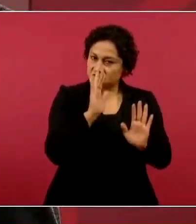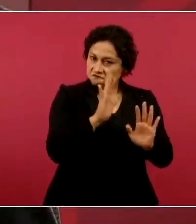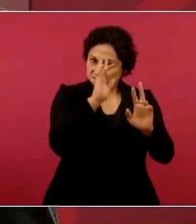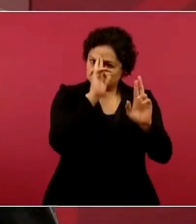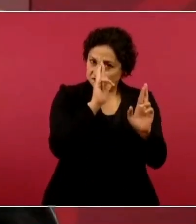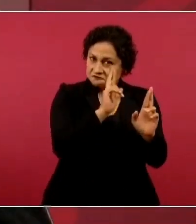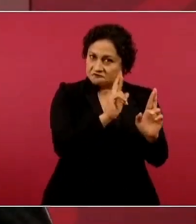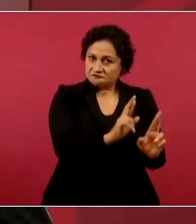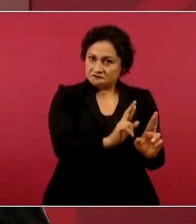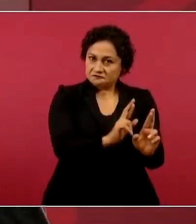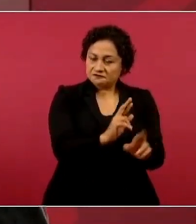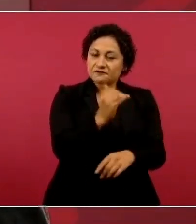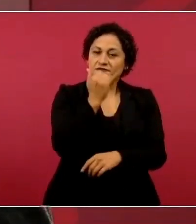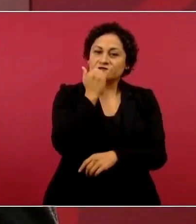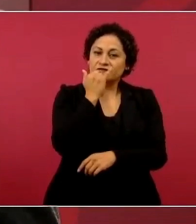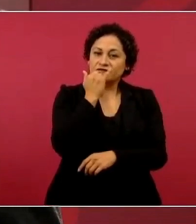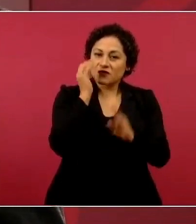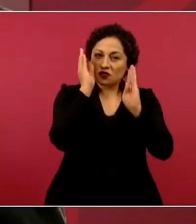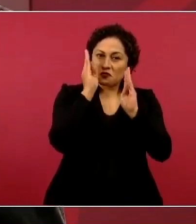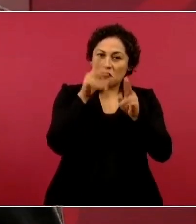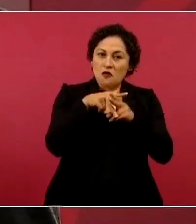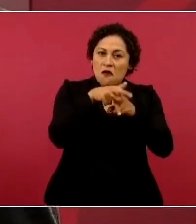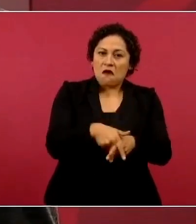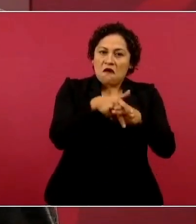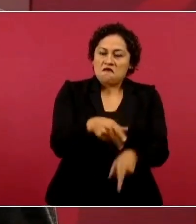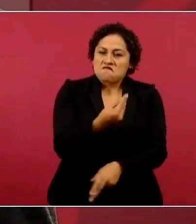las mulas llegan más lejos